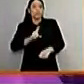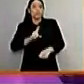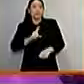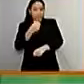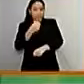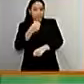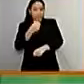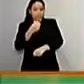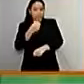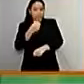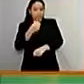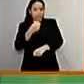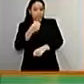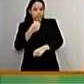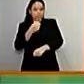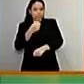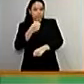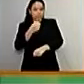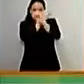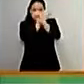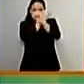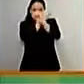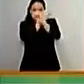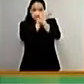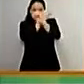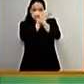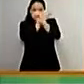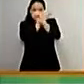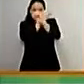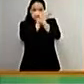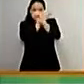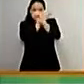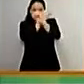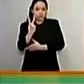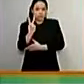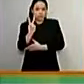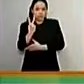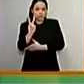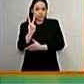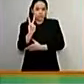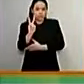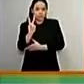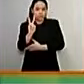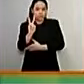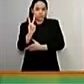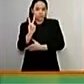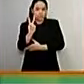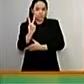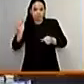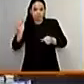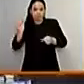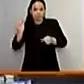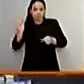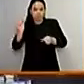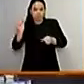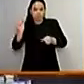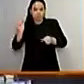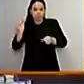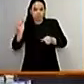premiados y premiados mix. Atentos a su pantalla, conoceremos el primer número premiado, su primer dígito.